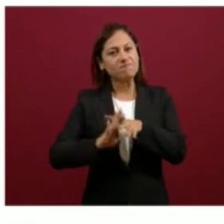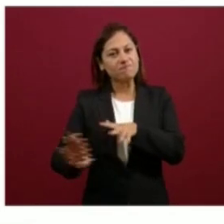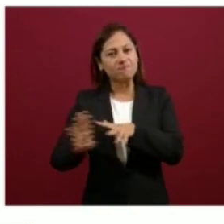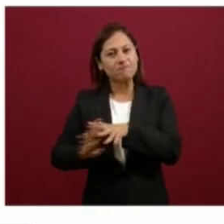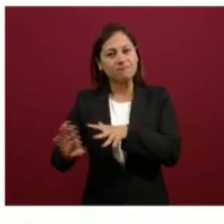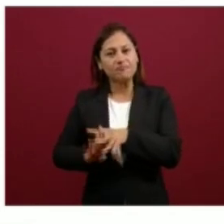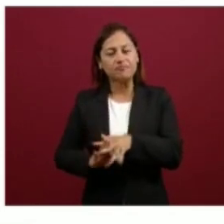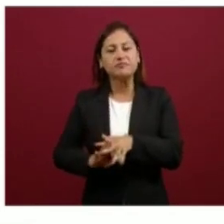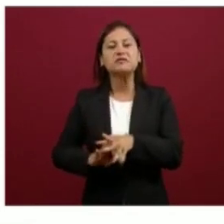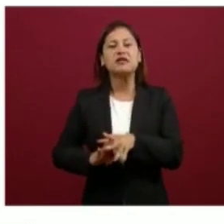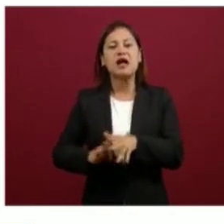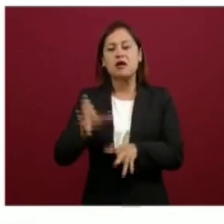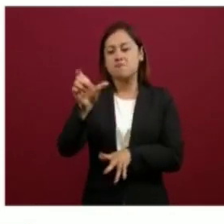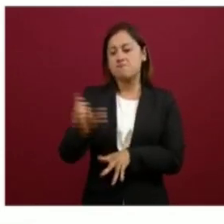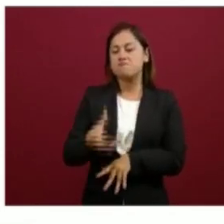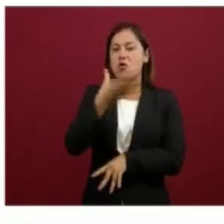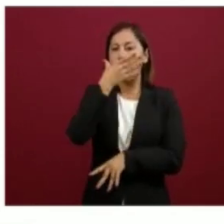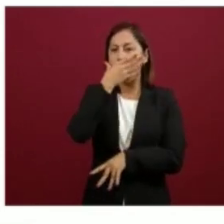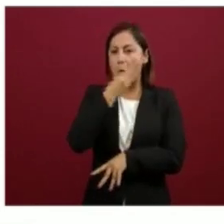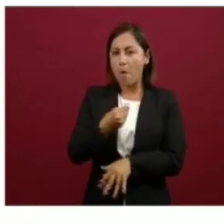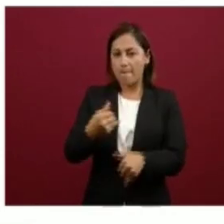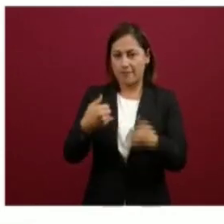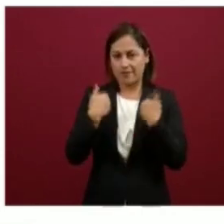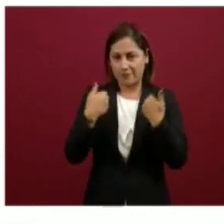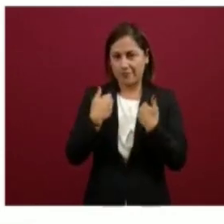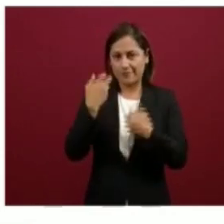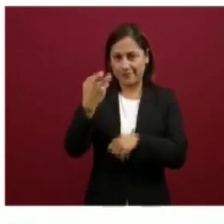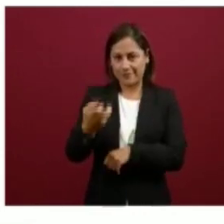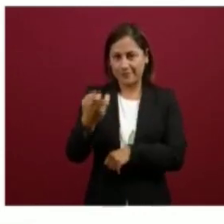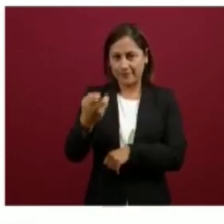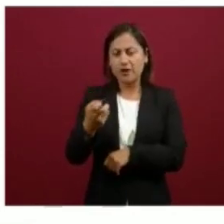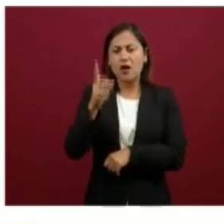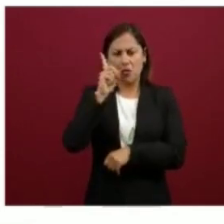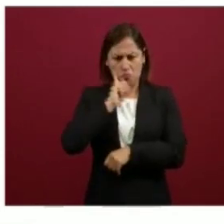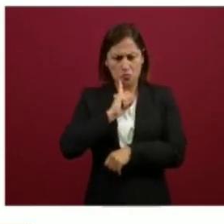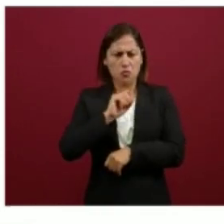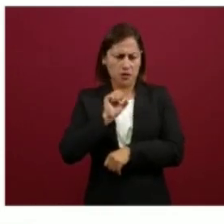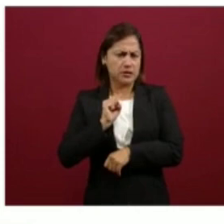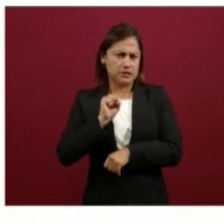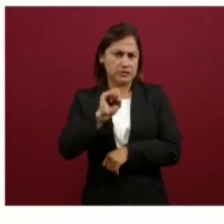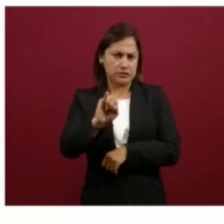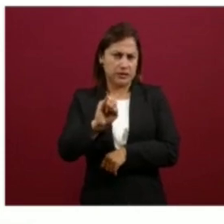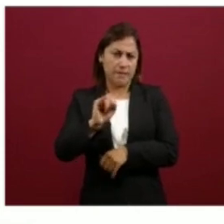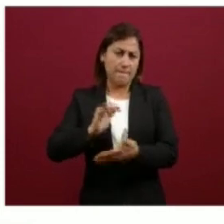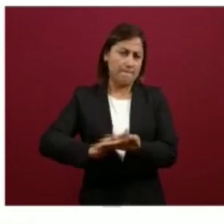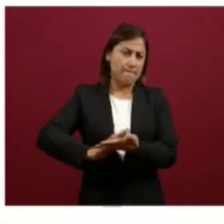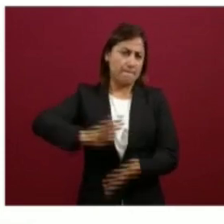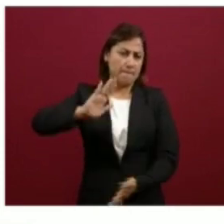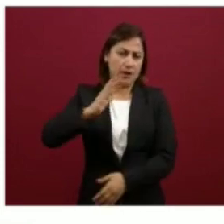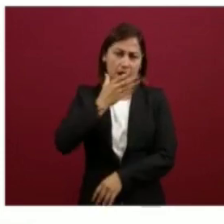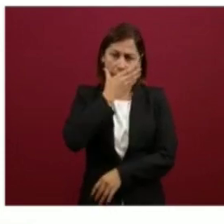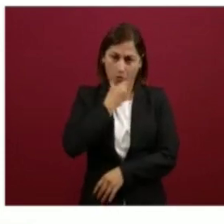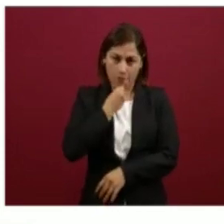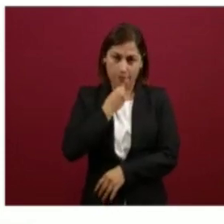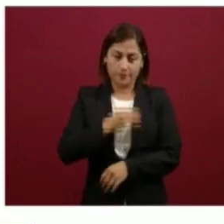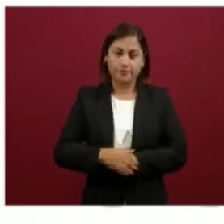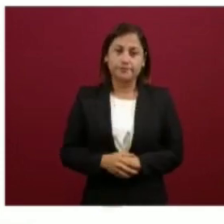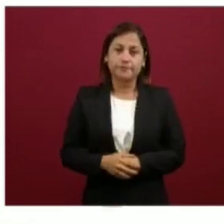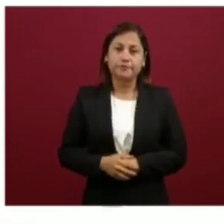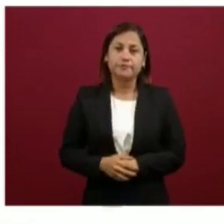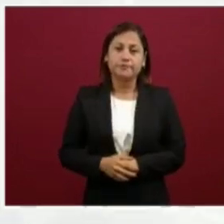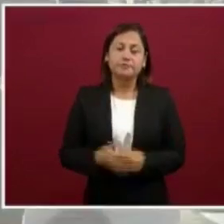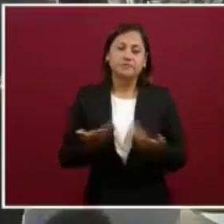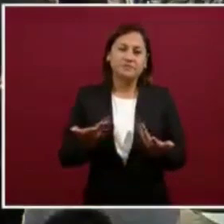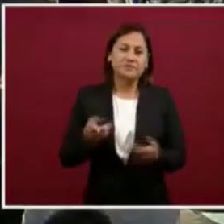quiénes? Los hombres jóvenes. ¿Y quiénes? También las mujeres, obviamente, pero mucho más los hombres. ¿Y cuál es el